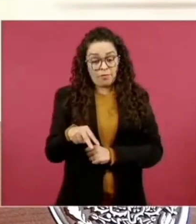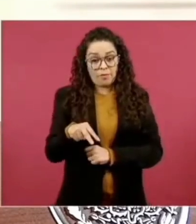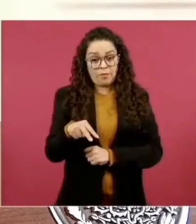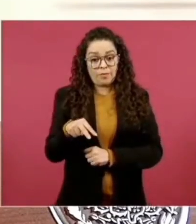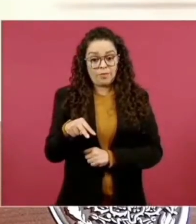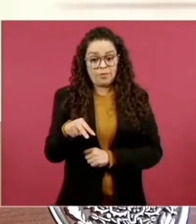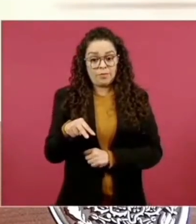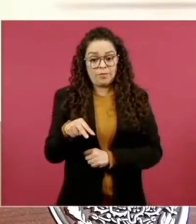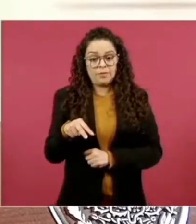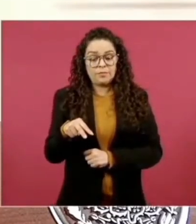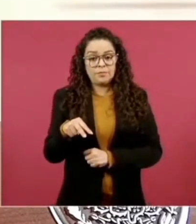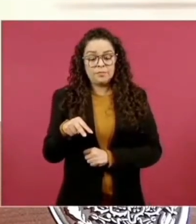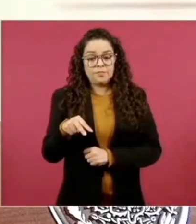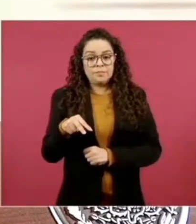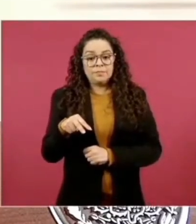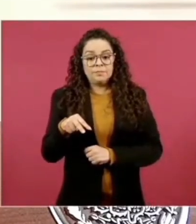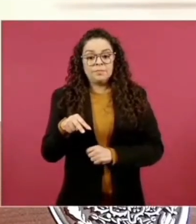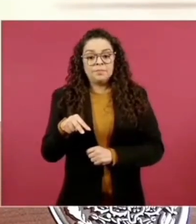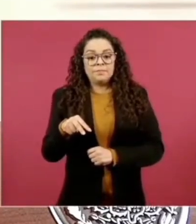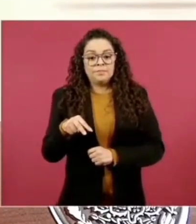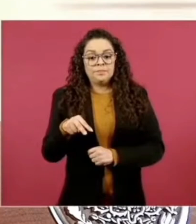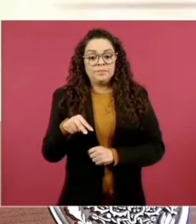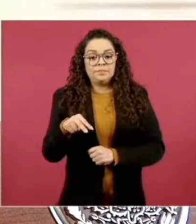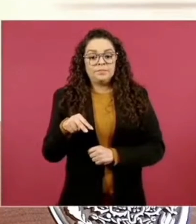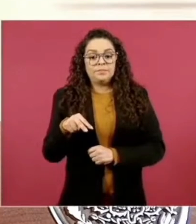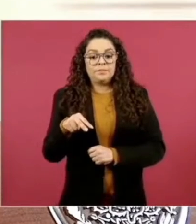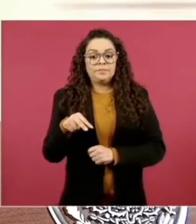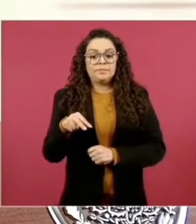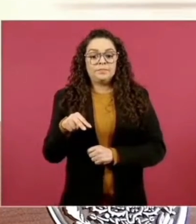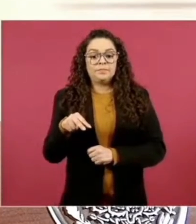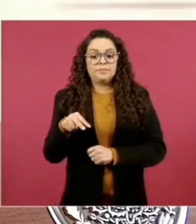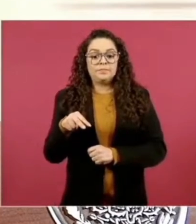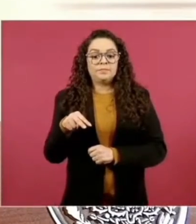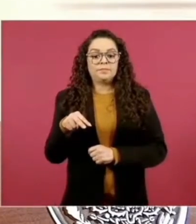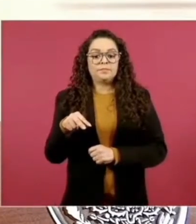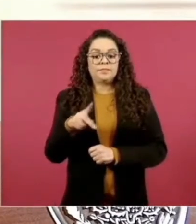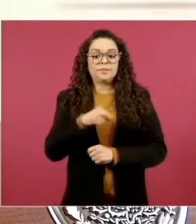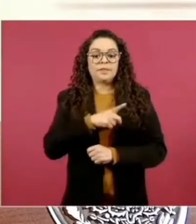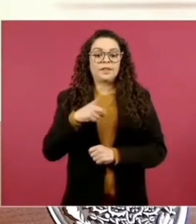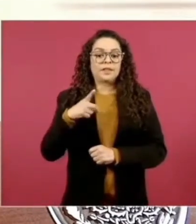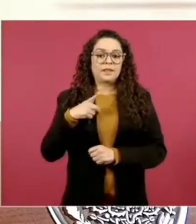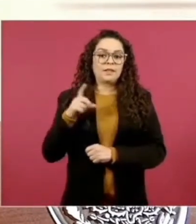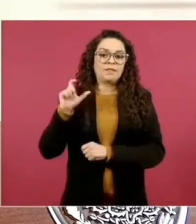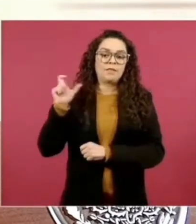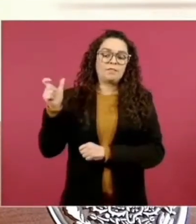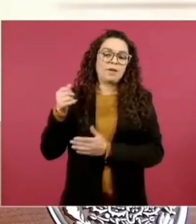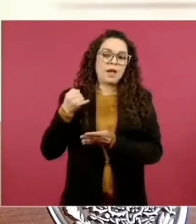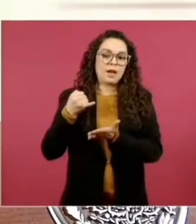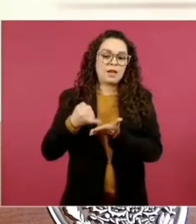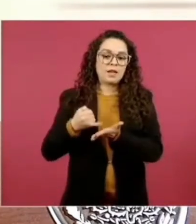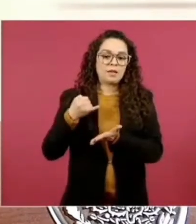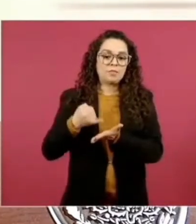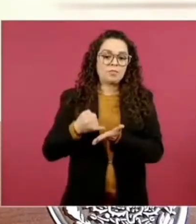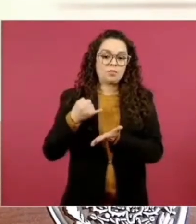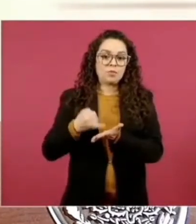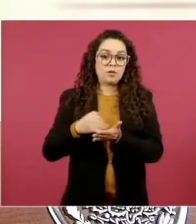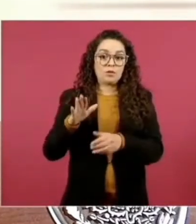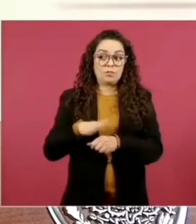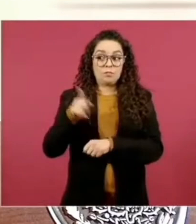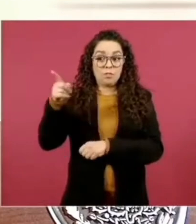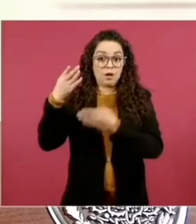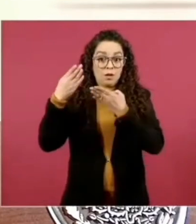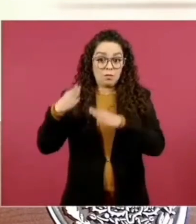que pagaran impuestos, porque ese banco se vendió, era mexicano, desde luego.